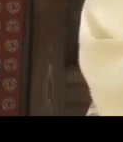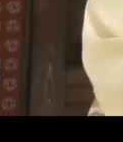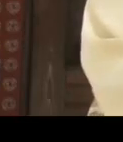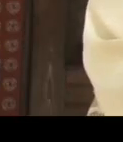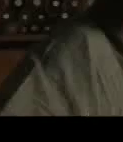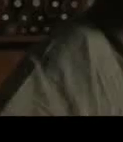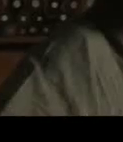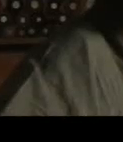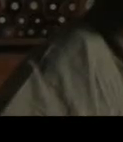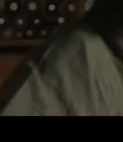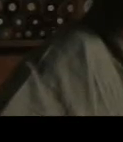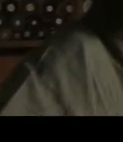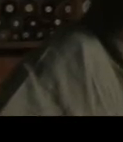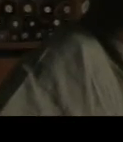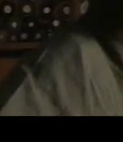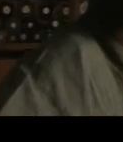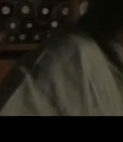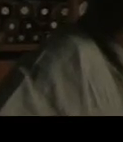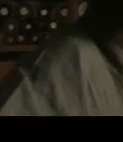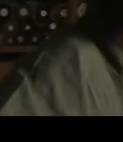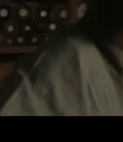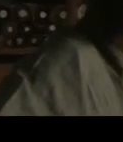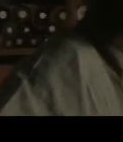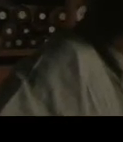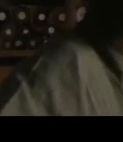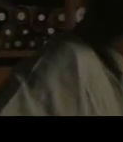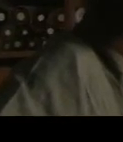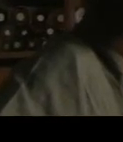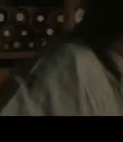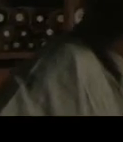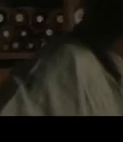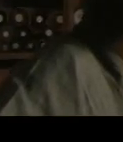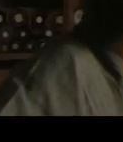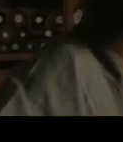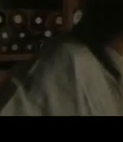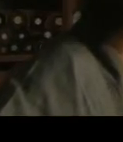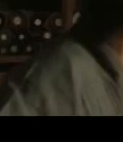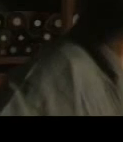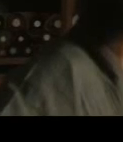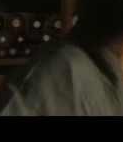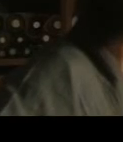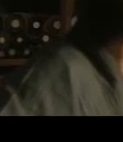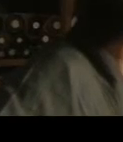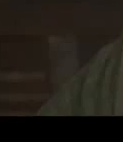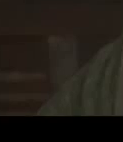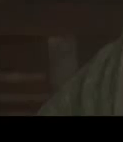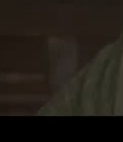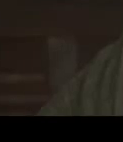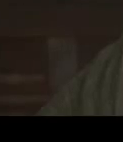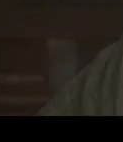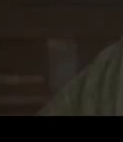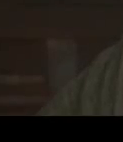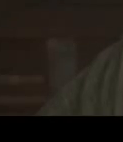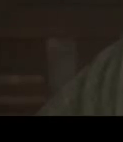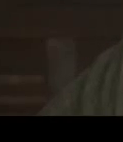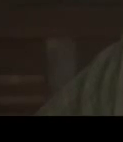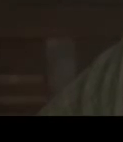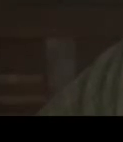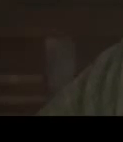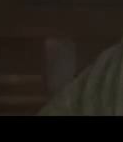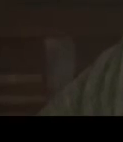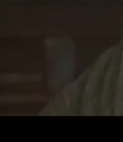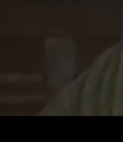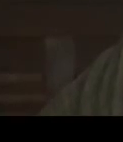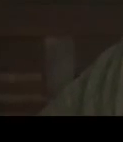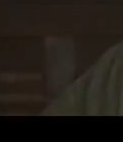hermanas. No tiene nada de malo. ¿Por qué no puede la hija de un vendedor de kimonos usar una papa? ¡Silencio! Si digo que no se usan,